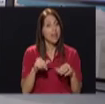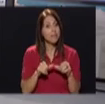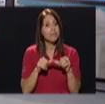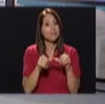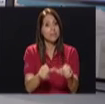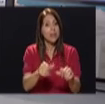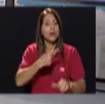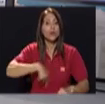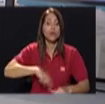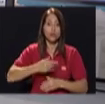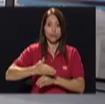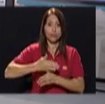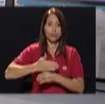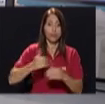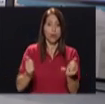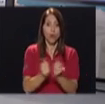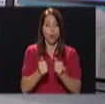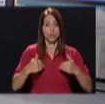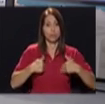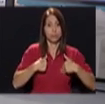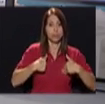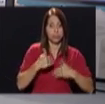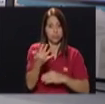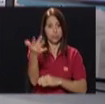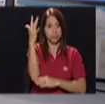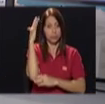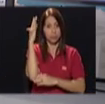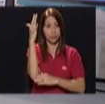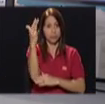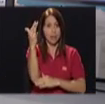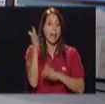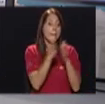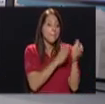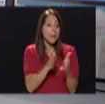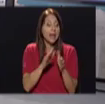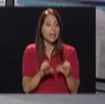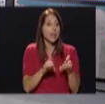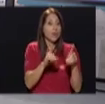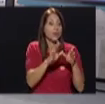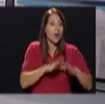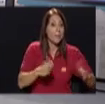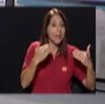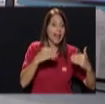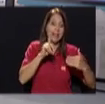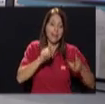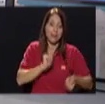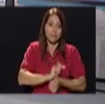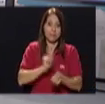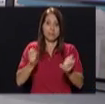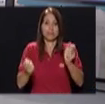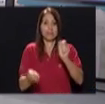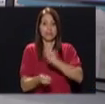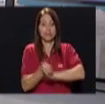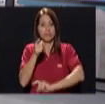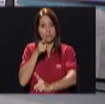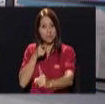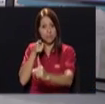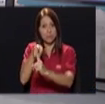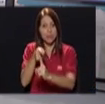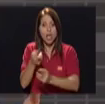ese va a ser el común denominador, vamos a convivir con la vida silvestre. Entonces deberíamos cambiar los planes de educación ambiental hacia